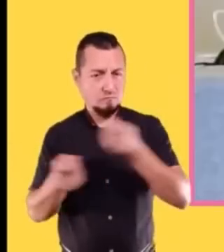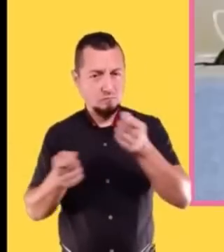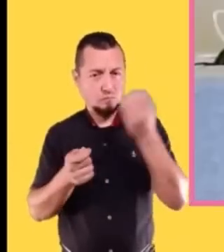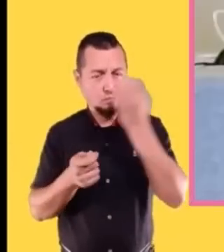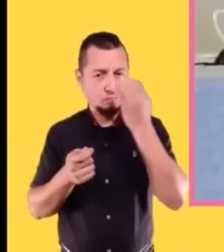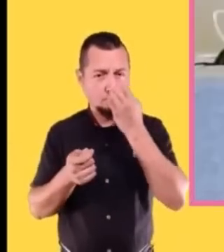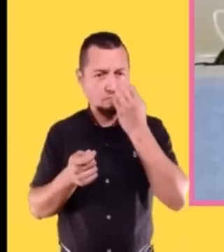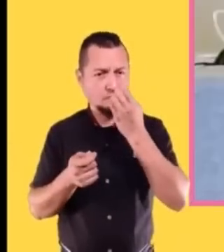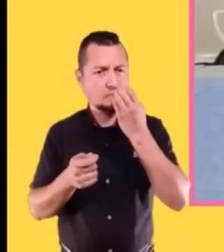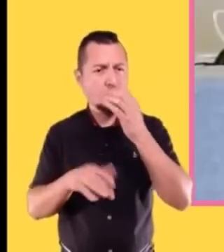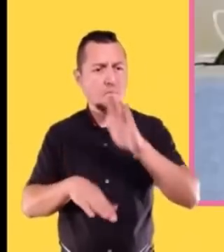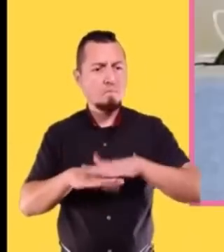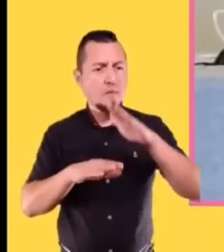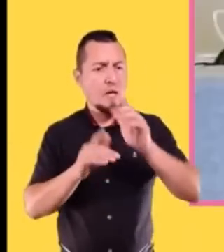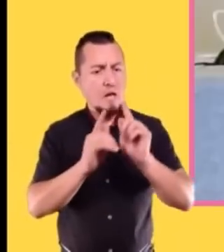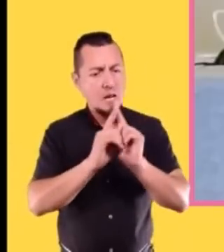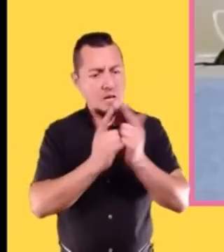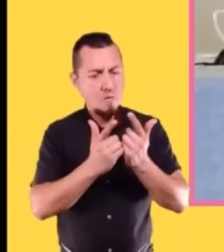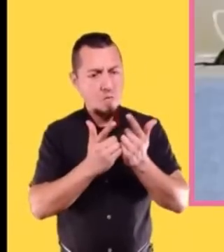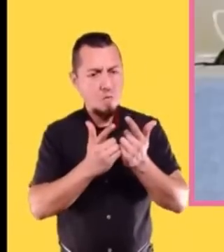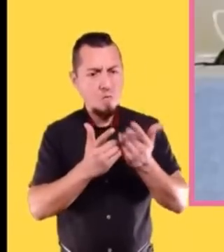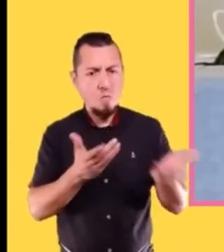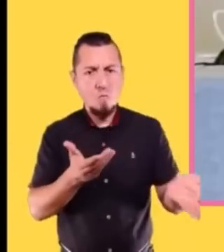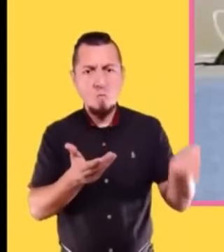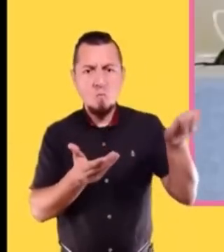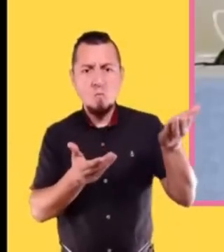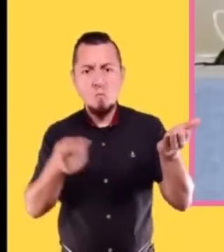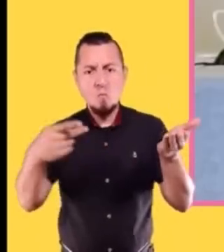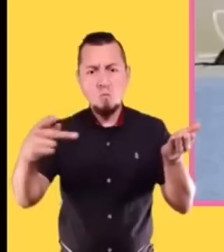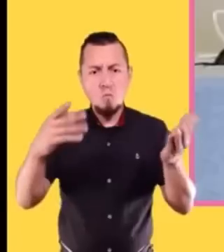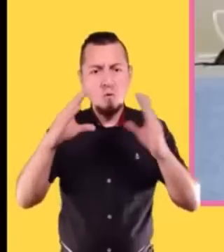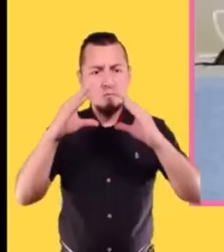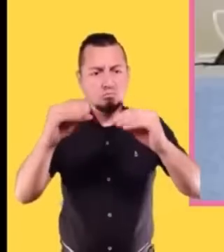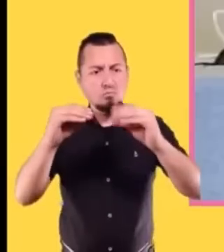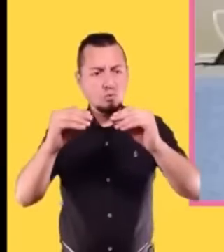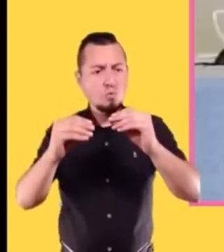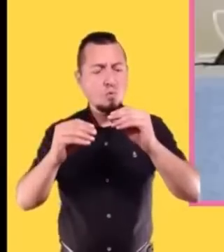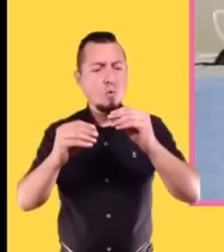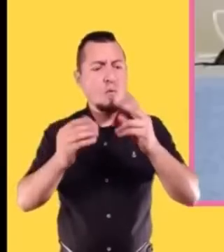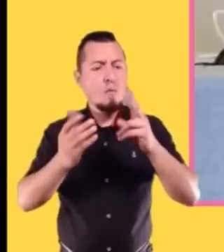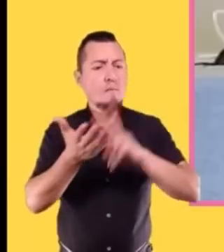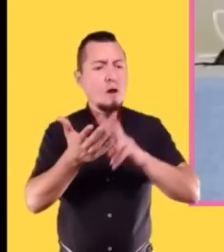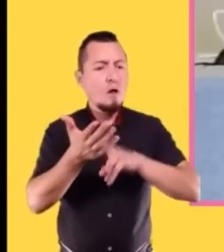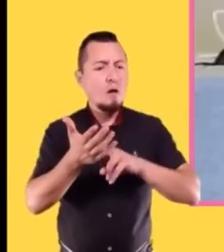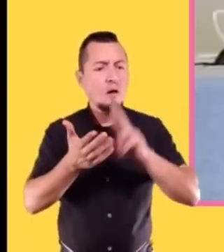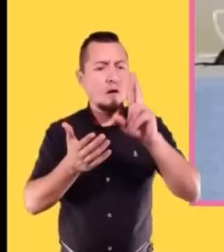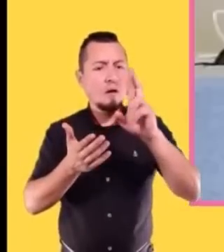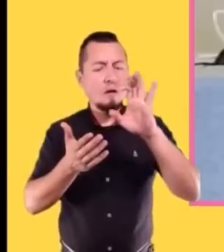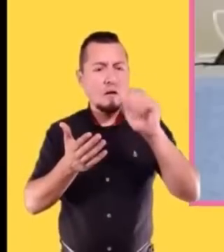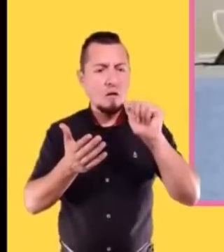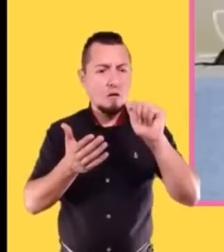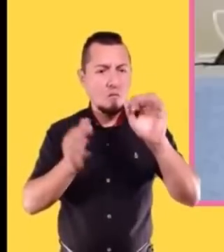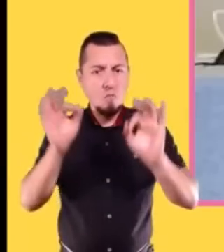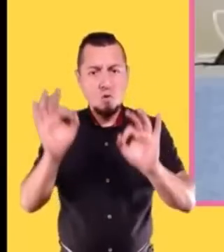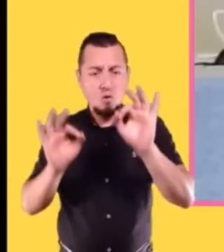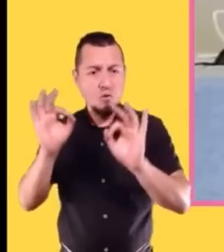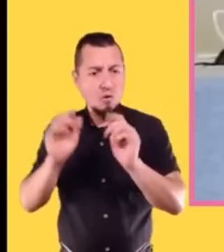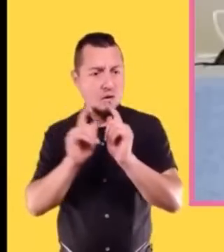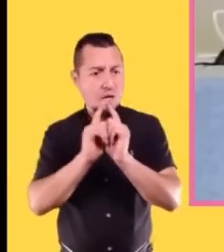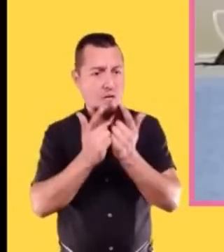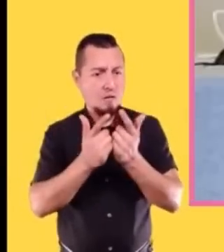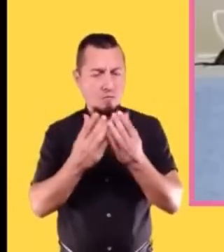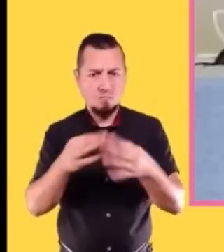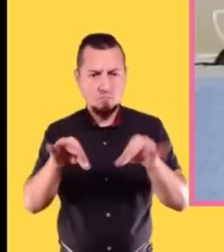el libro de texto gratuito en toda esta enseñanza que tiene que ver con el esquema de Recrea? Pues no sé si hay un porcentaje, pero el libro de texto es una herramienta importante